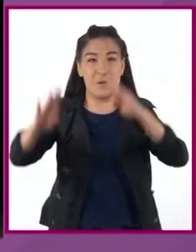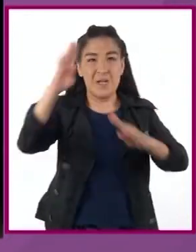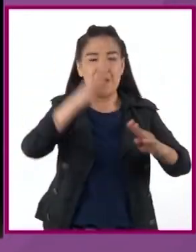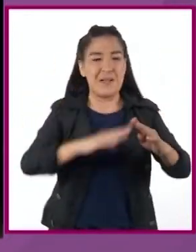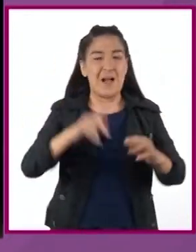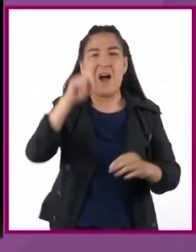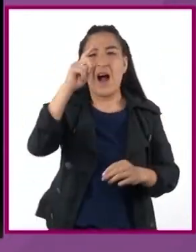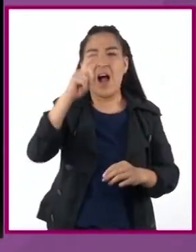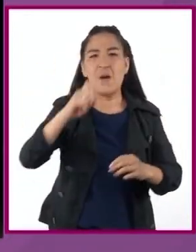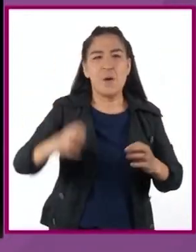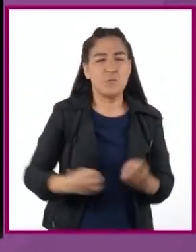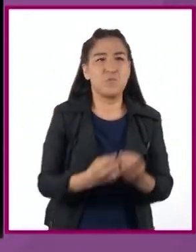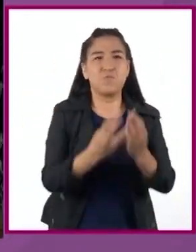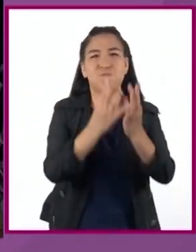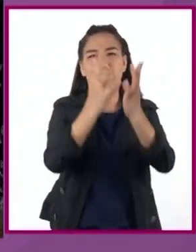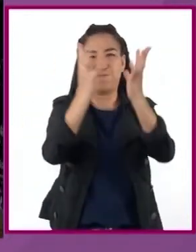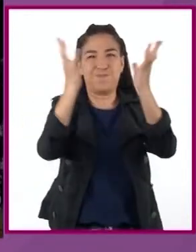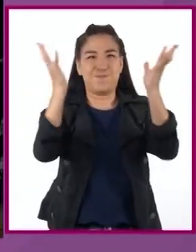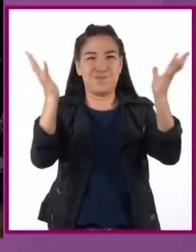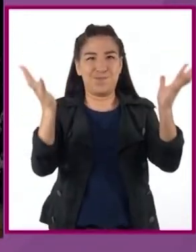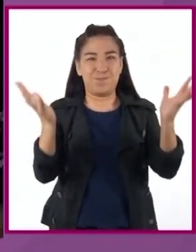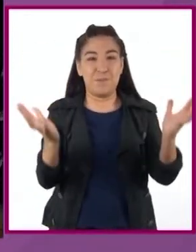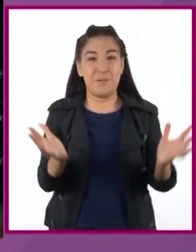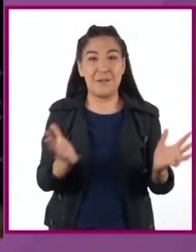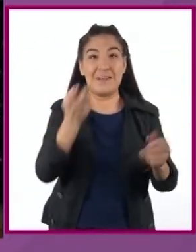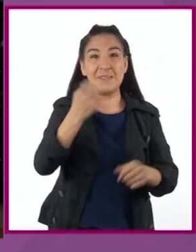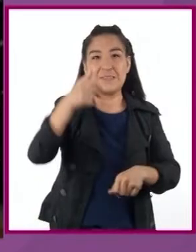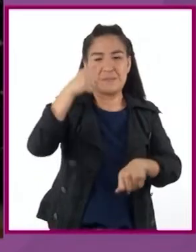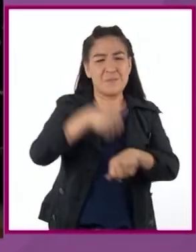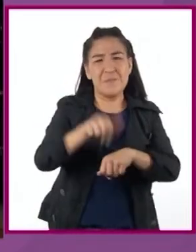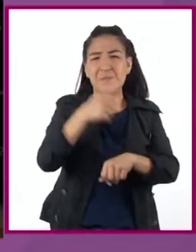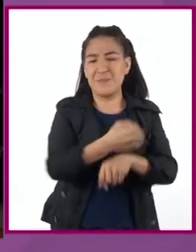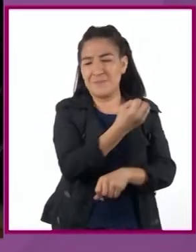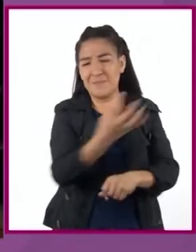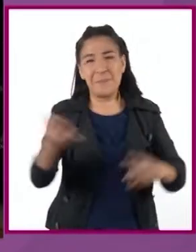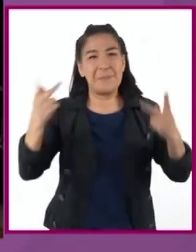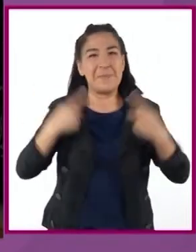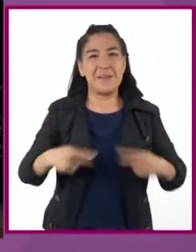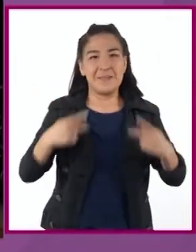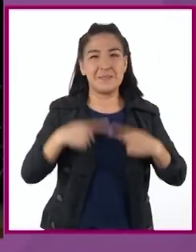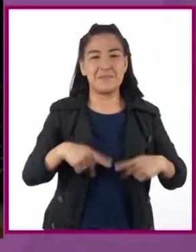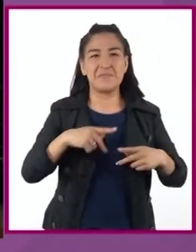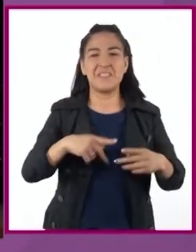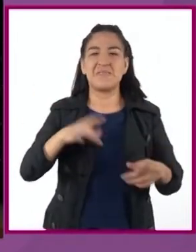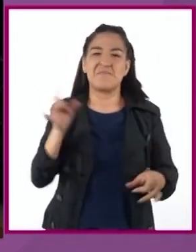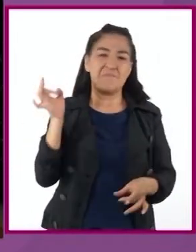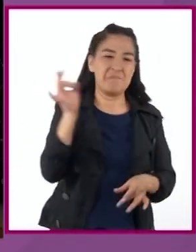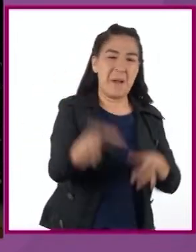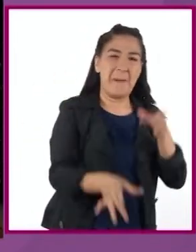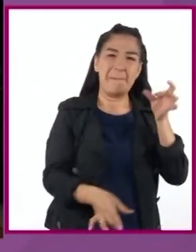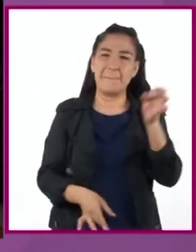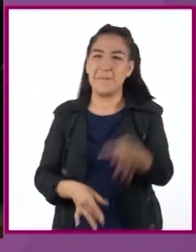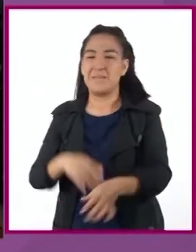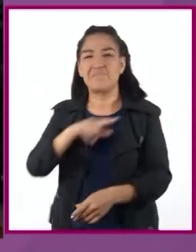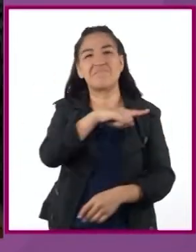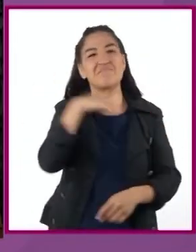el agua. Los innumerables Mimixcoa fueron vencidos y destruidos.